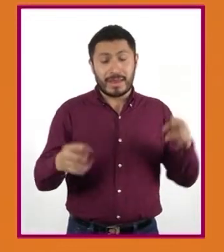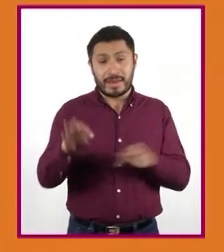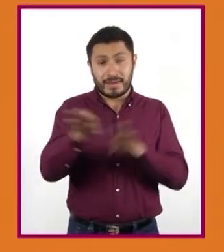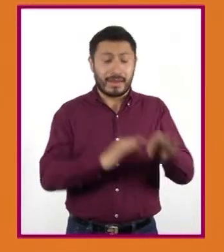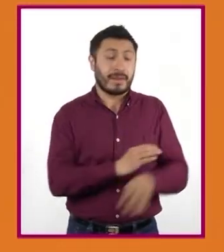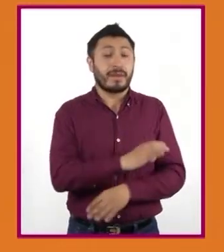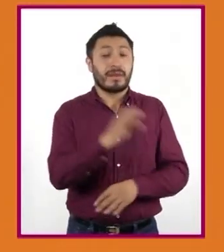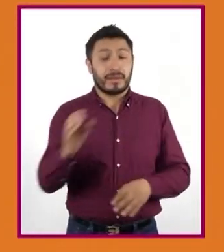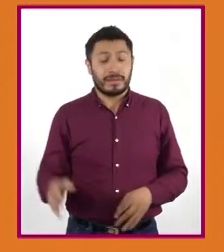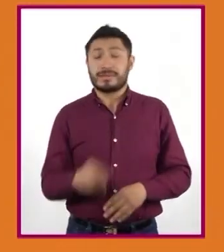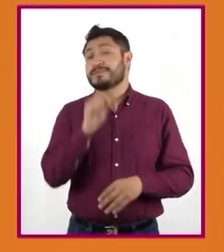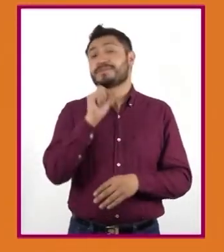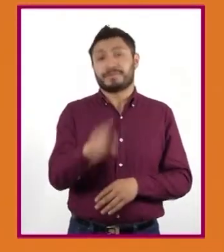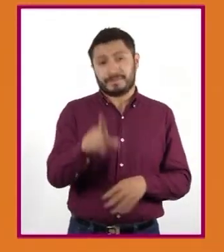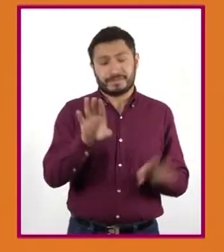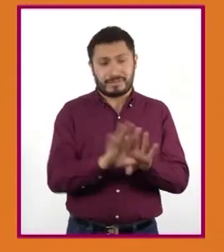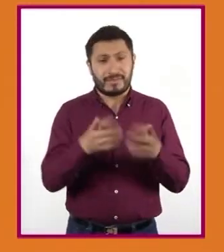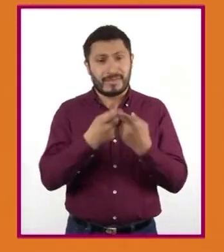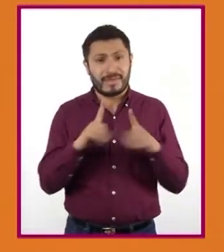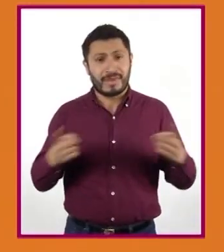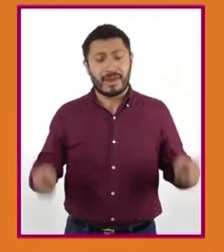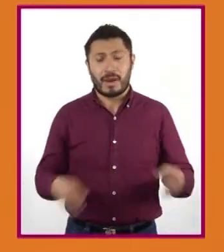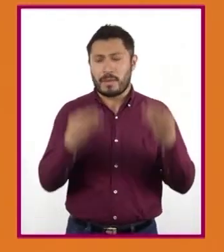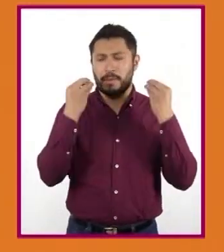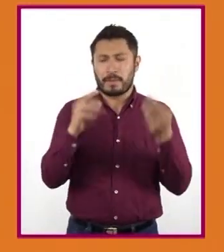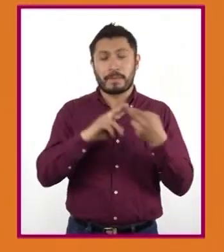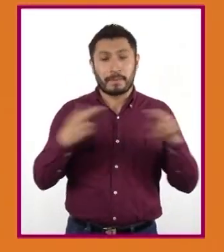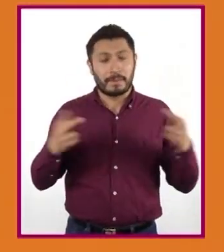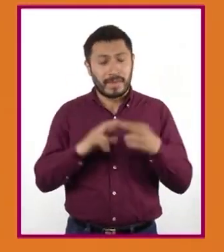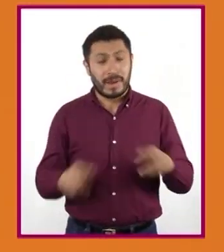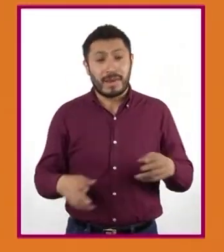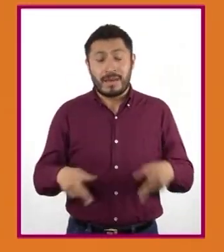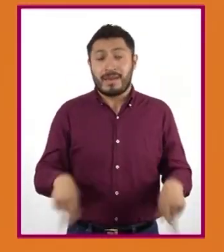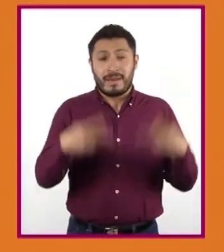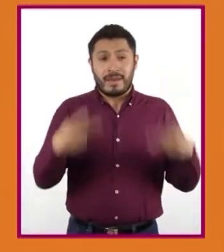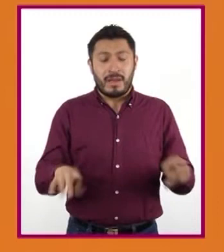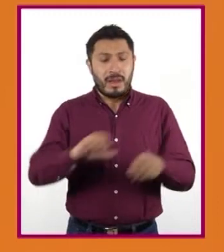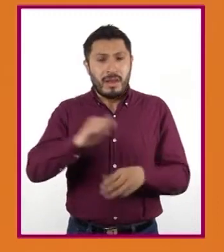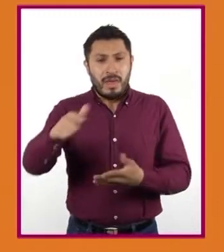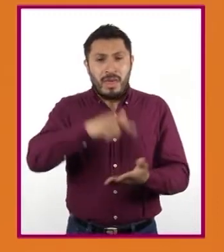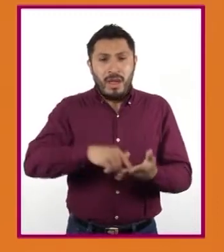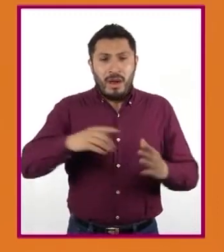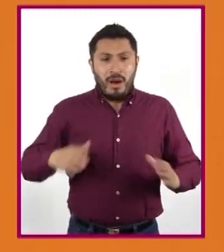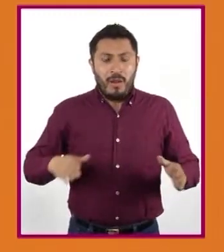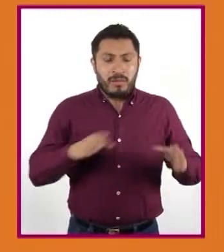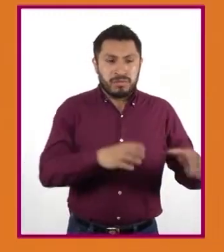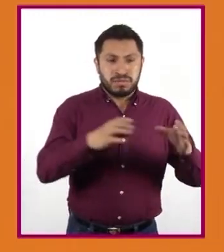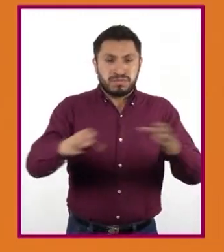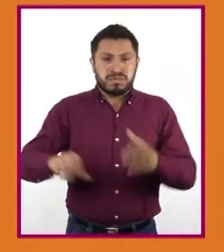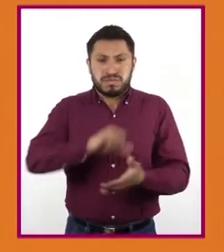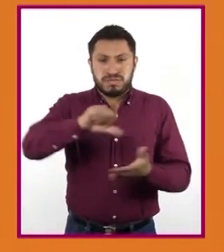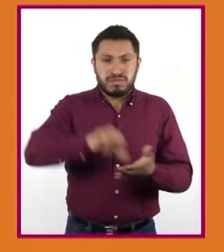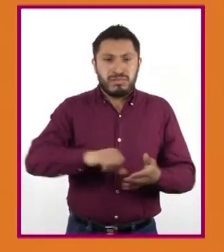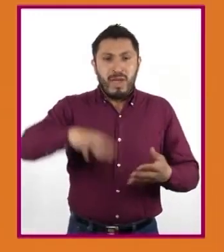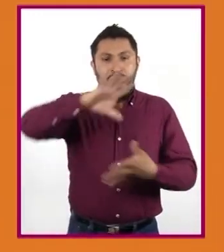agricultura. Asimismo, se desarrollaron amplias relaciones comerciales con otras regiones del centro de Mesoamérica e incluso con